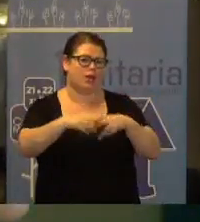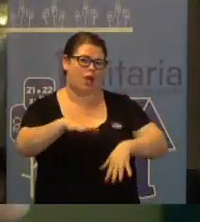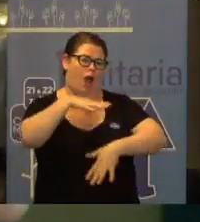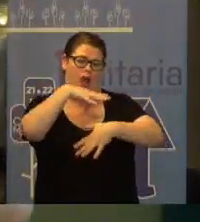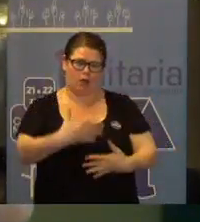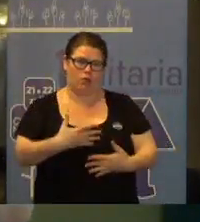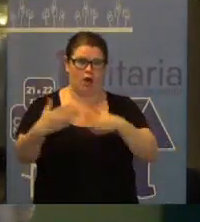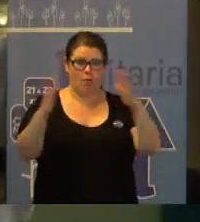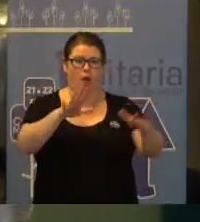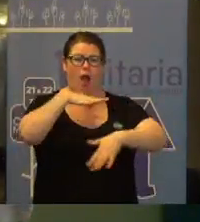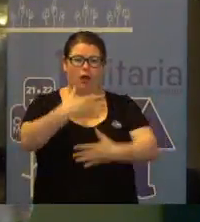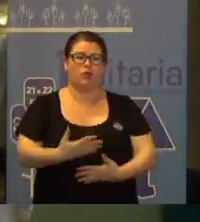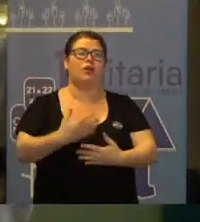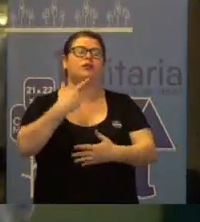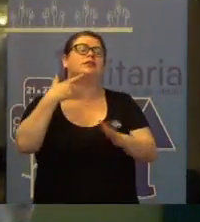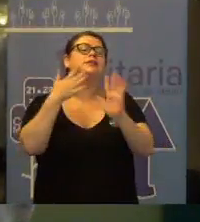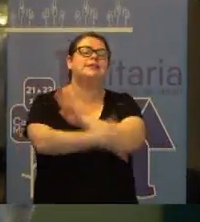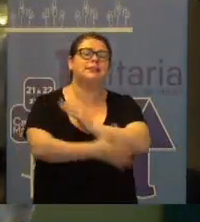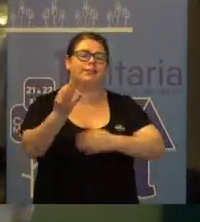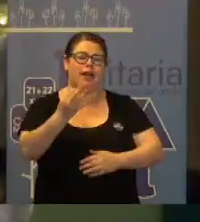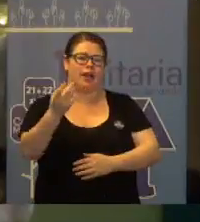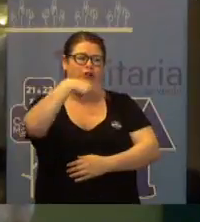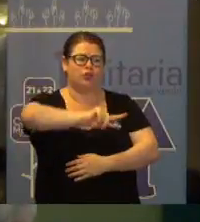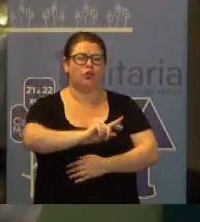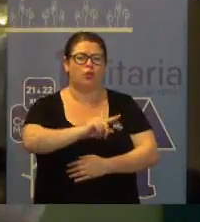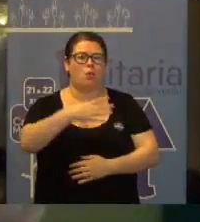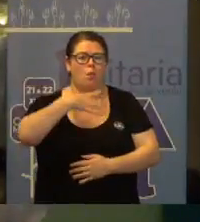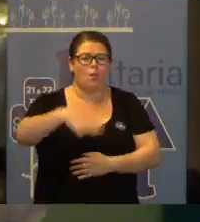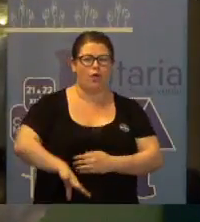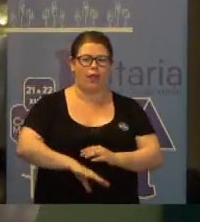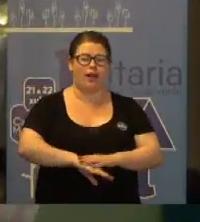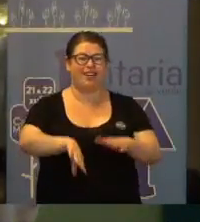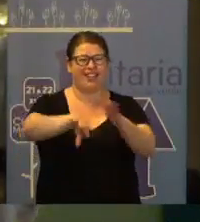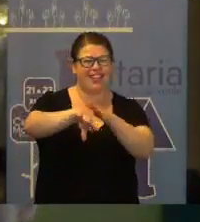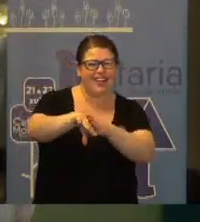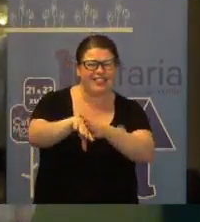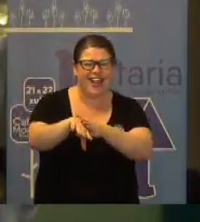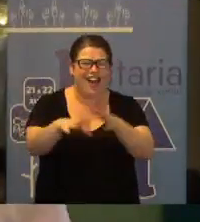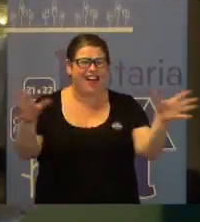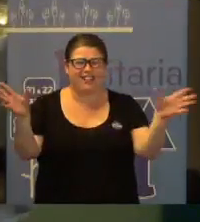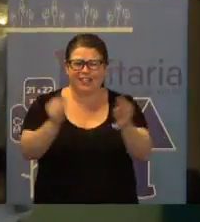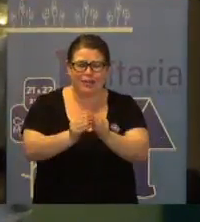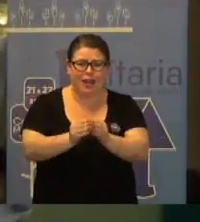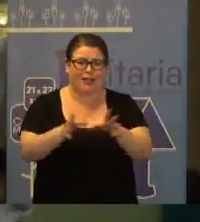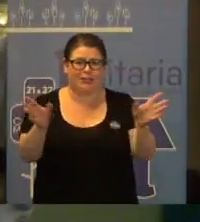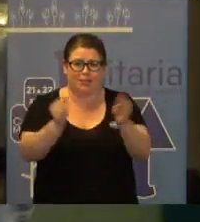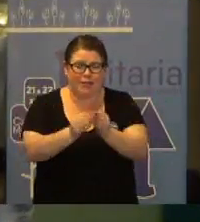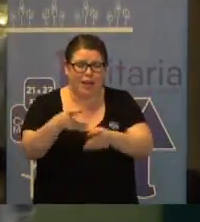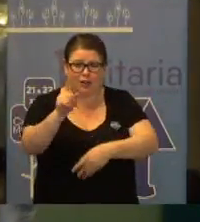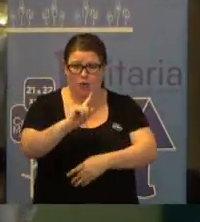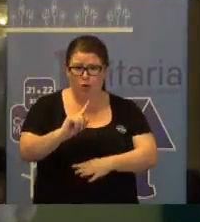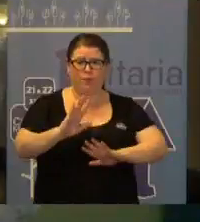non? E iso que quere decir? Quere decir que temos que ser capaces do que di a dereita, que é simplificar, pero que non é simplificar, sino